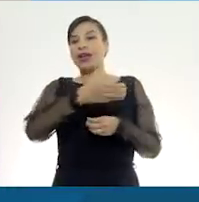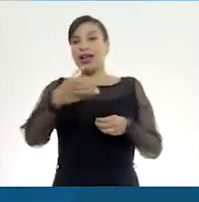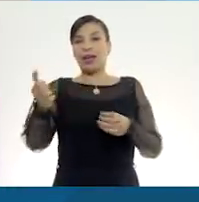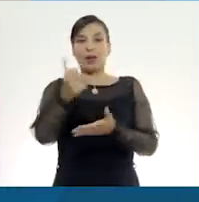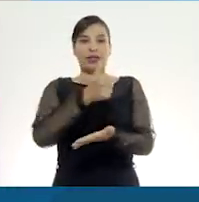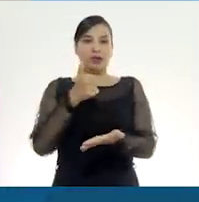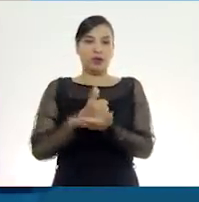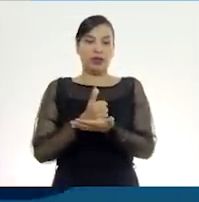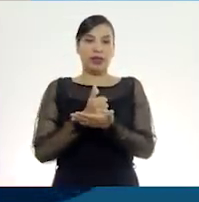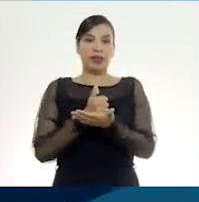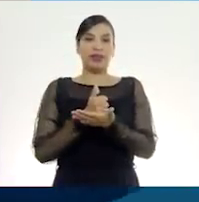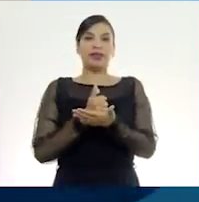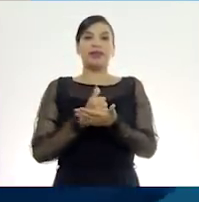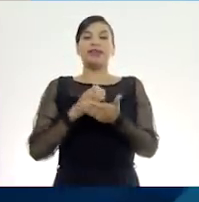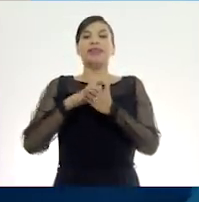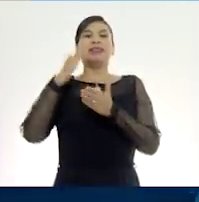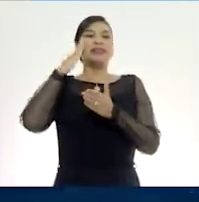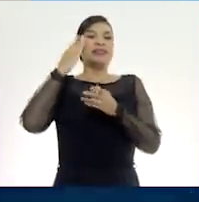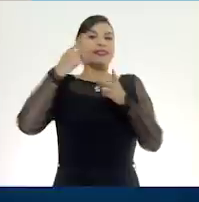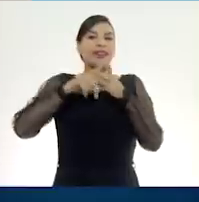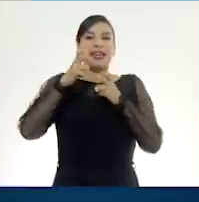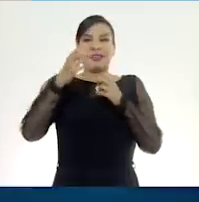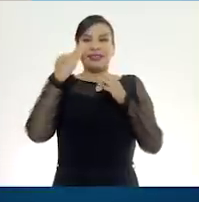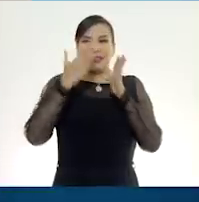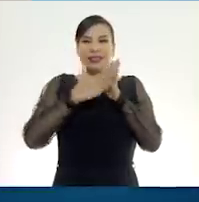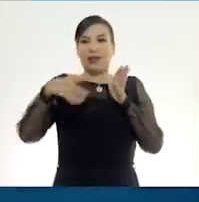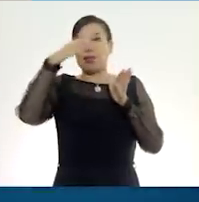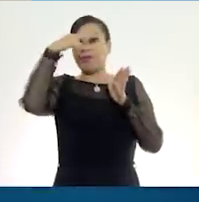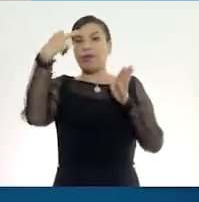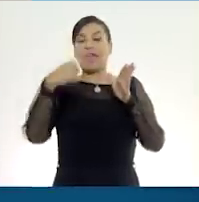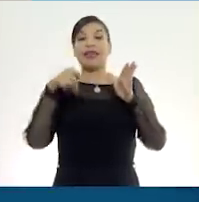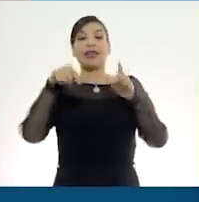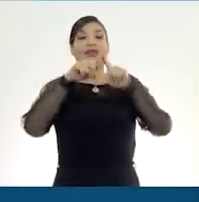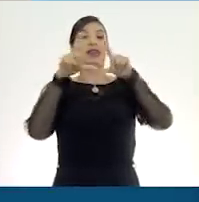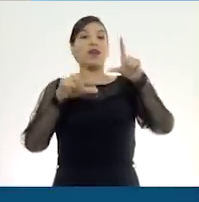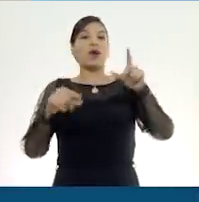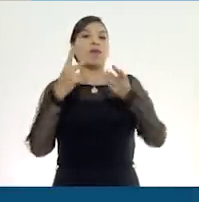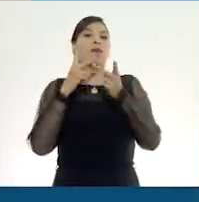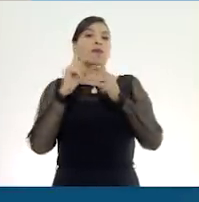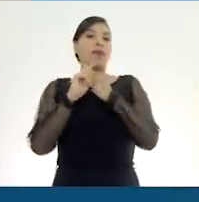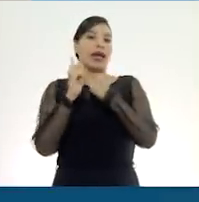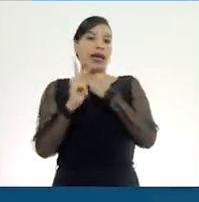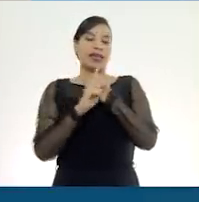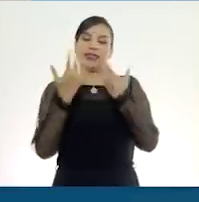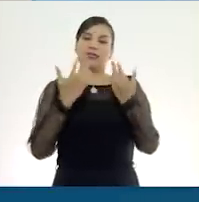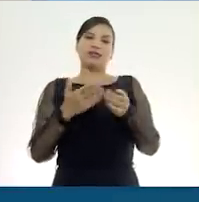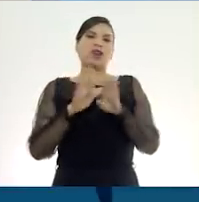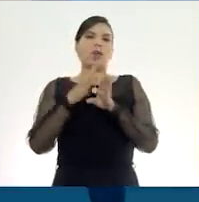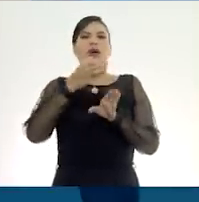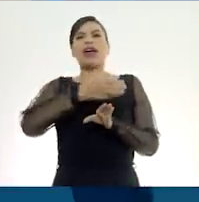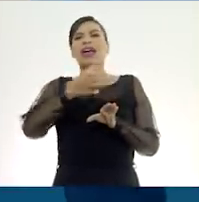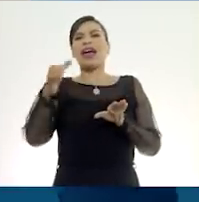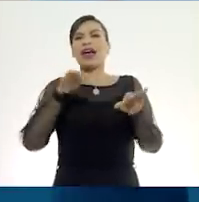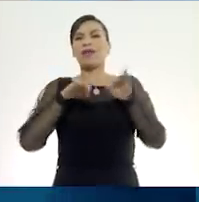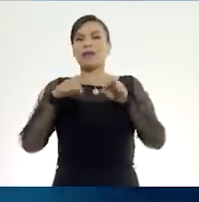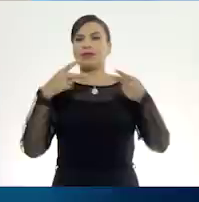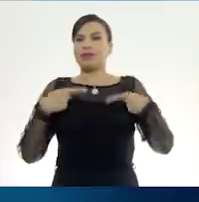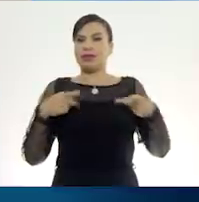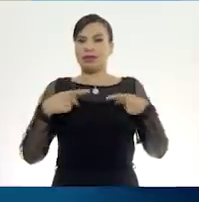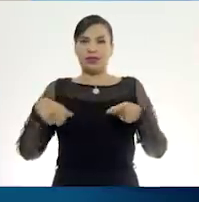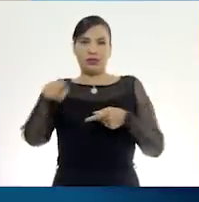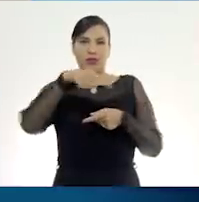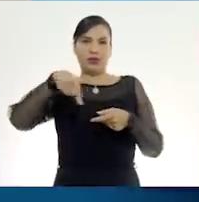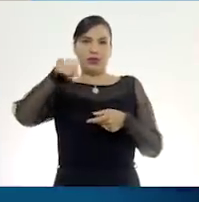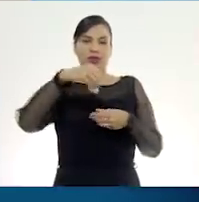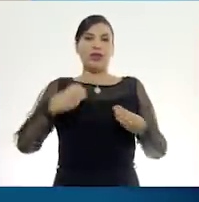la ciudad. Esencialmente, para entonces, México era un país predominantemente rural, es decir, la mayor parte de la